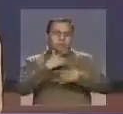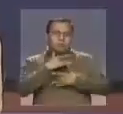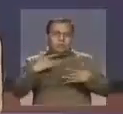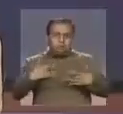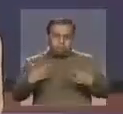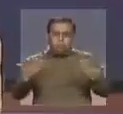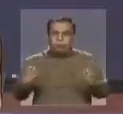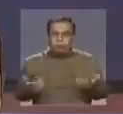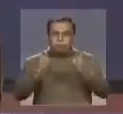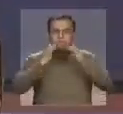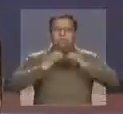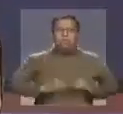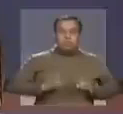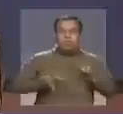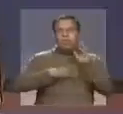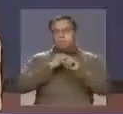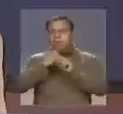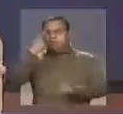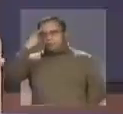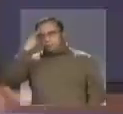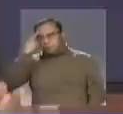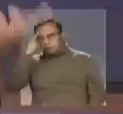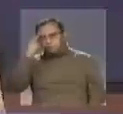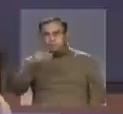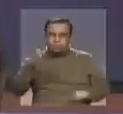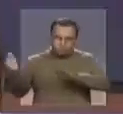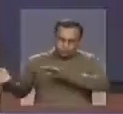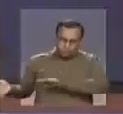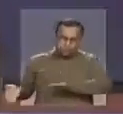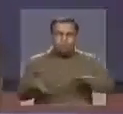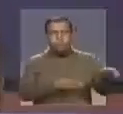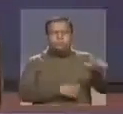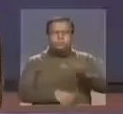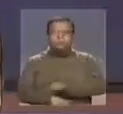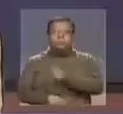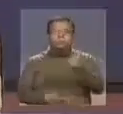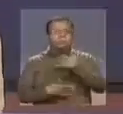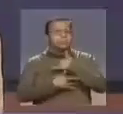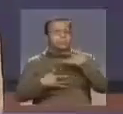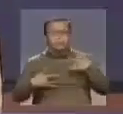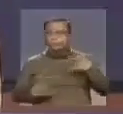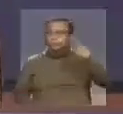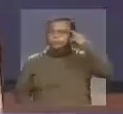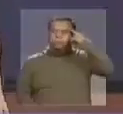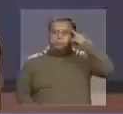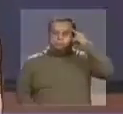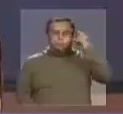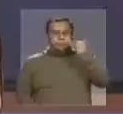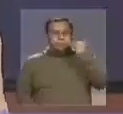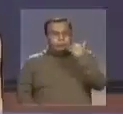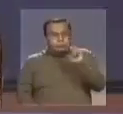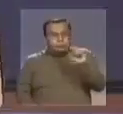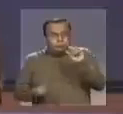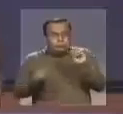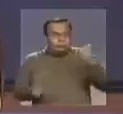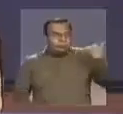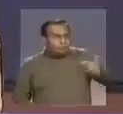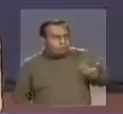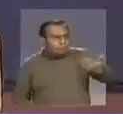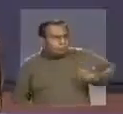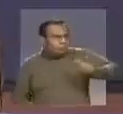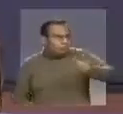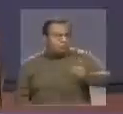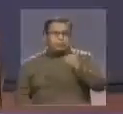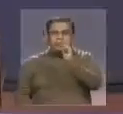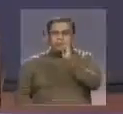salud física y mental de estas mujeres. Y eso es otro tema, y es la salud mental de las personas que a diario no